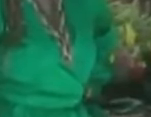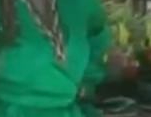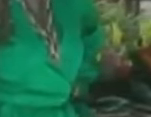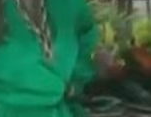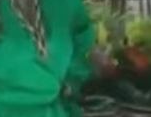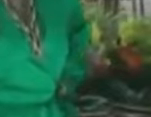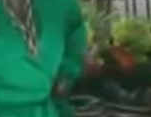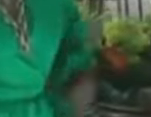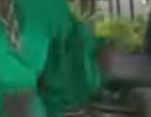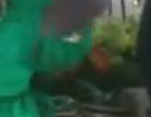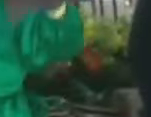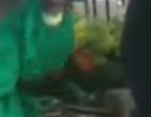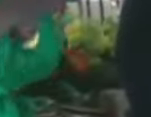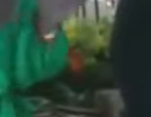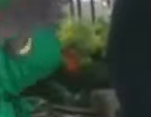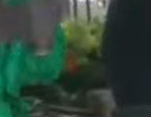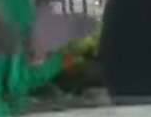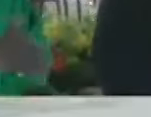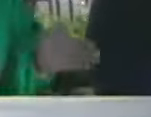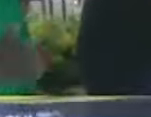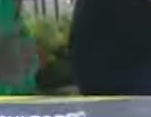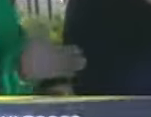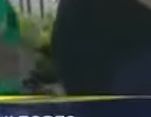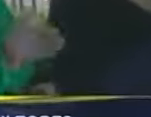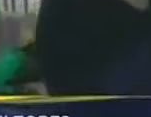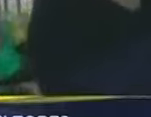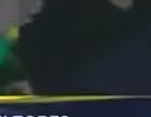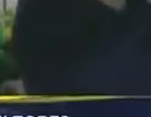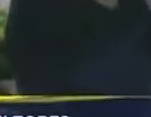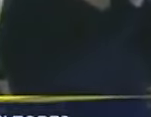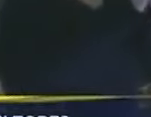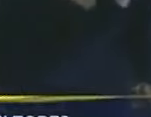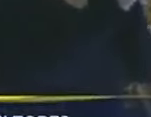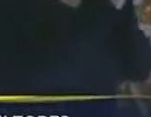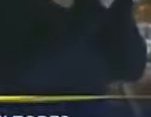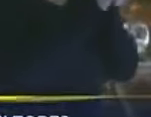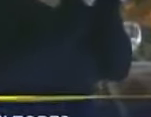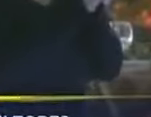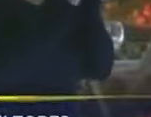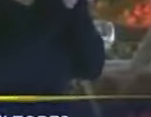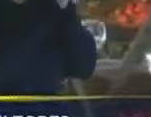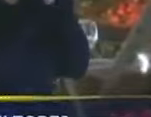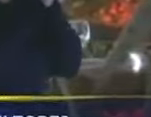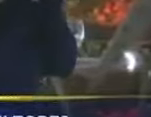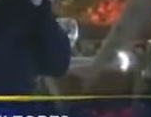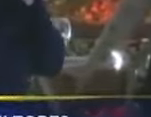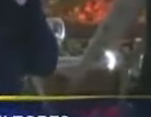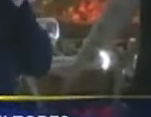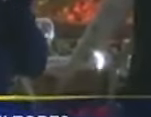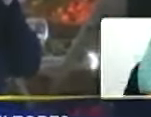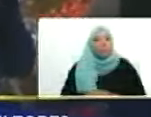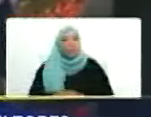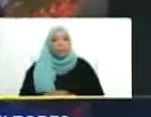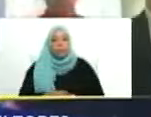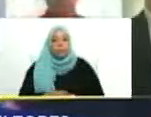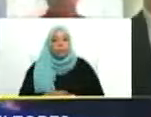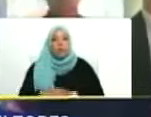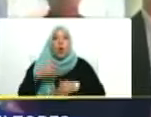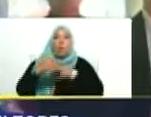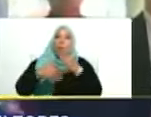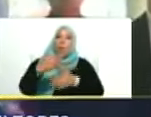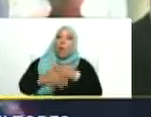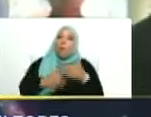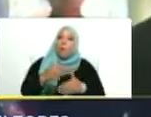alegra que hayan aceptado esta invitación. Ahora poco a poco nos